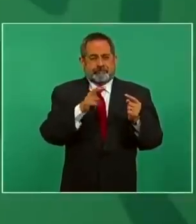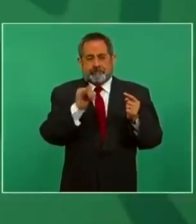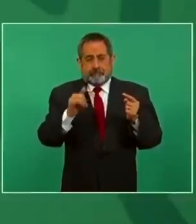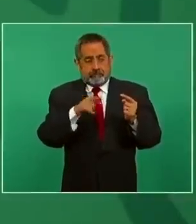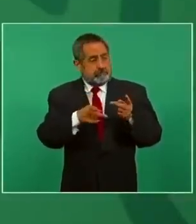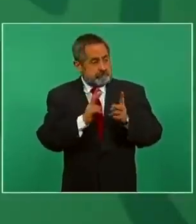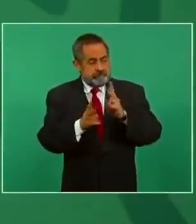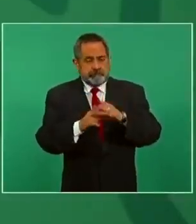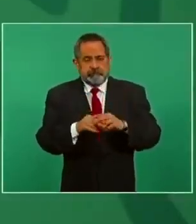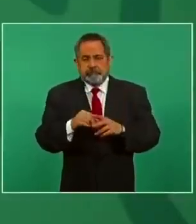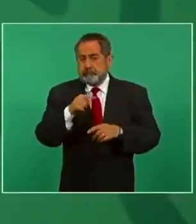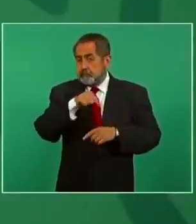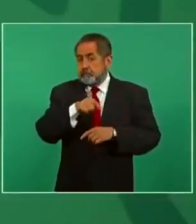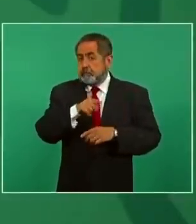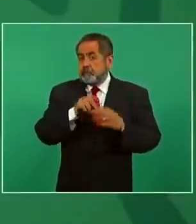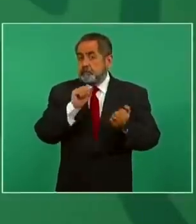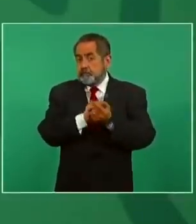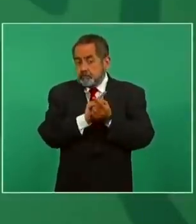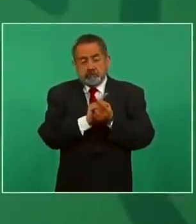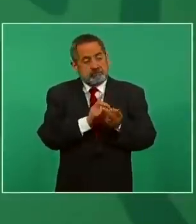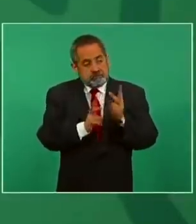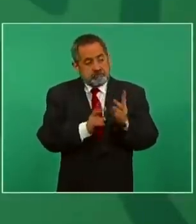Tuvimos con ella un encuentro.